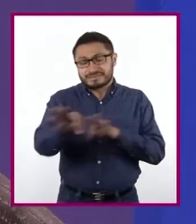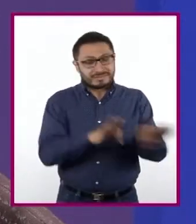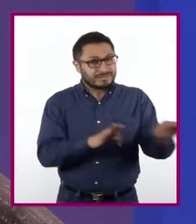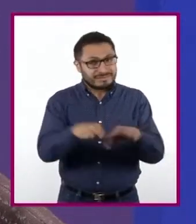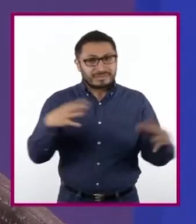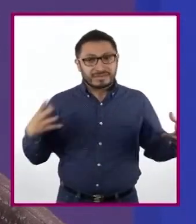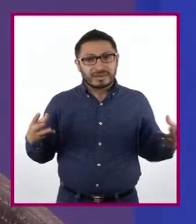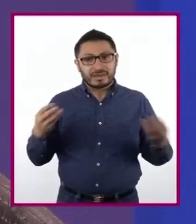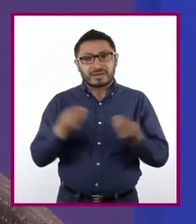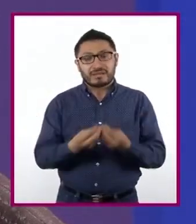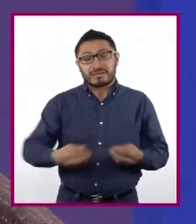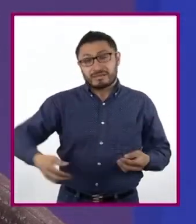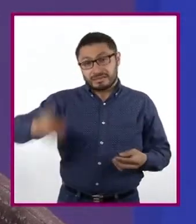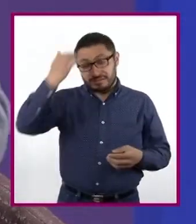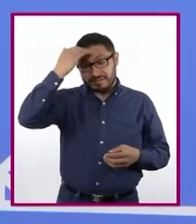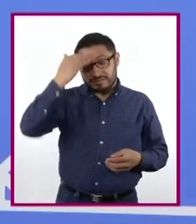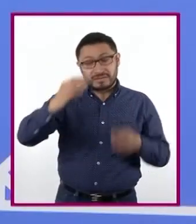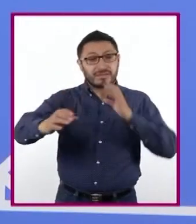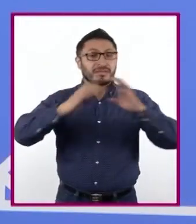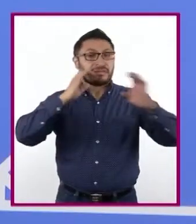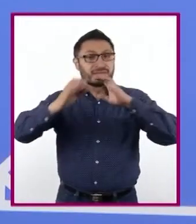sus competencias de comunicación.